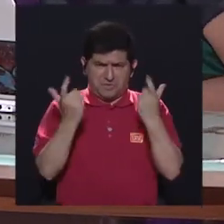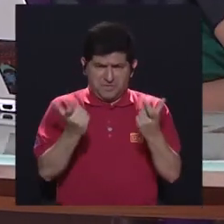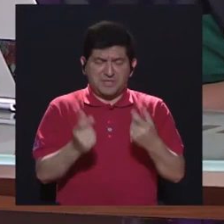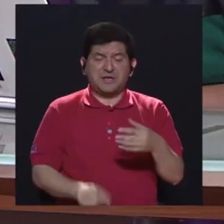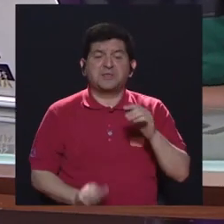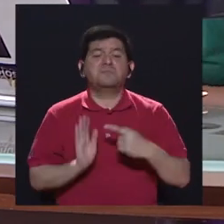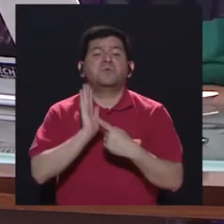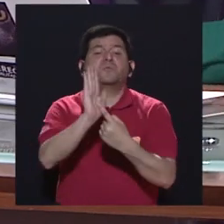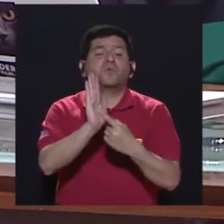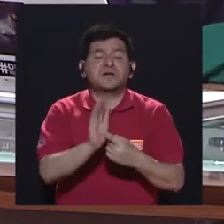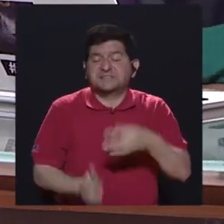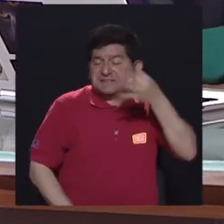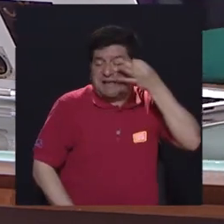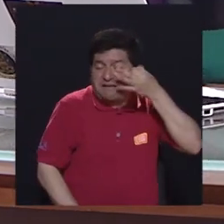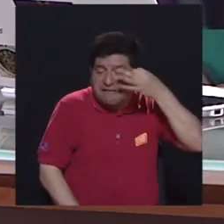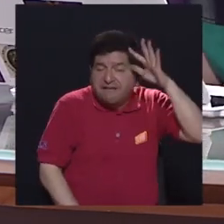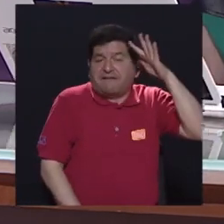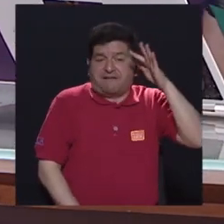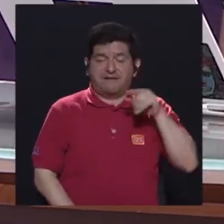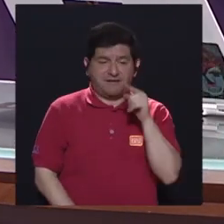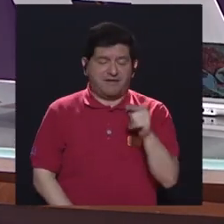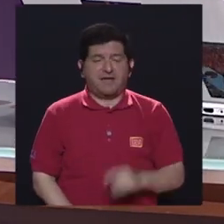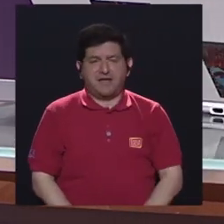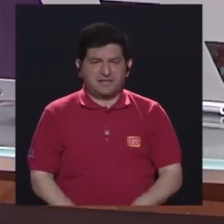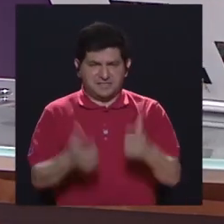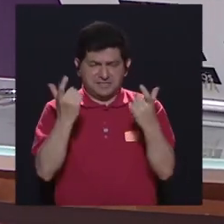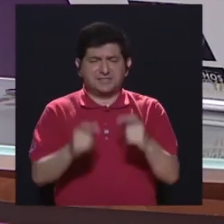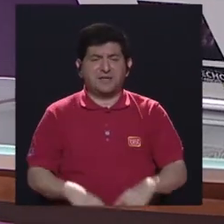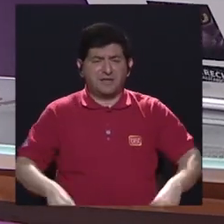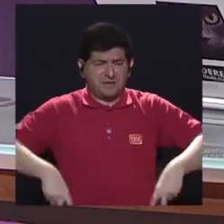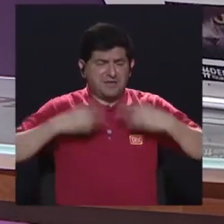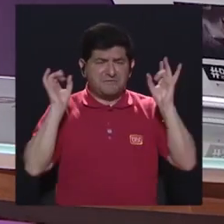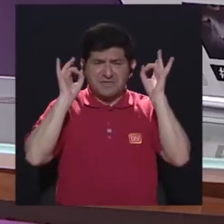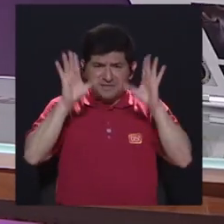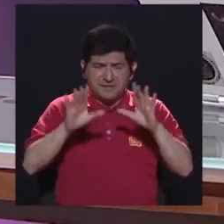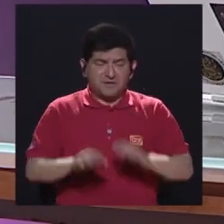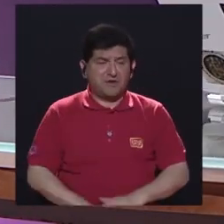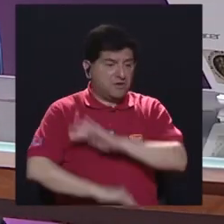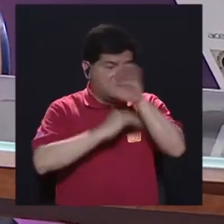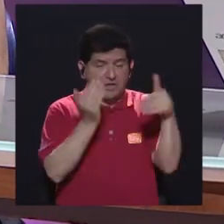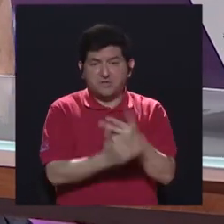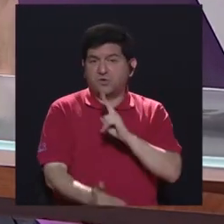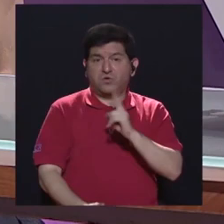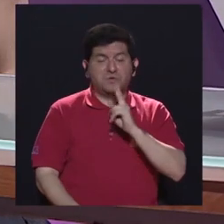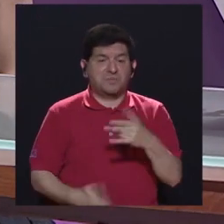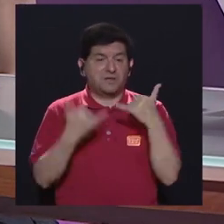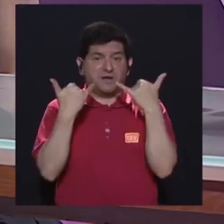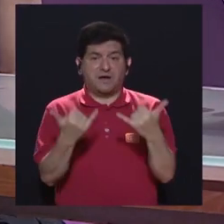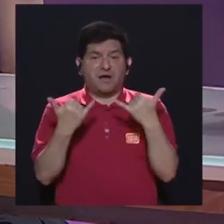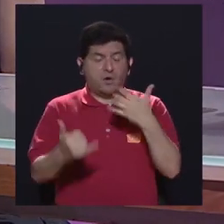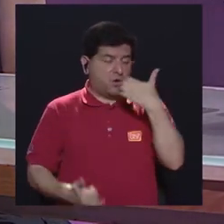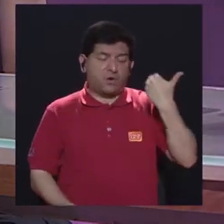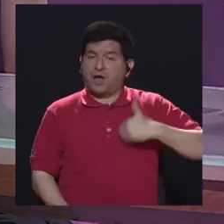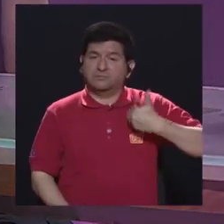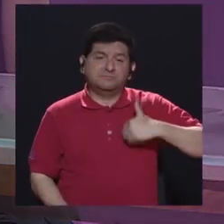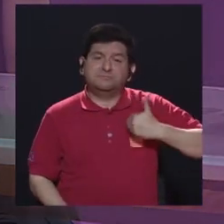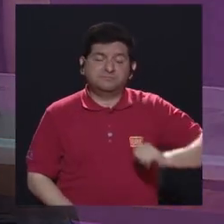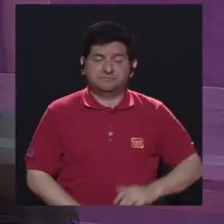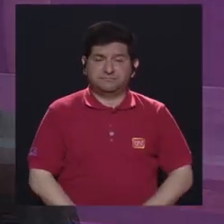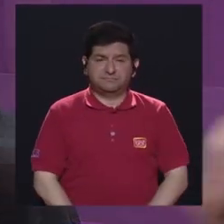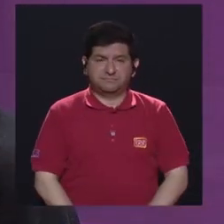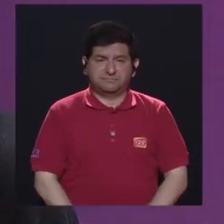es un privilegio, lo cual no es cierto. Y es que tenemos una vida tan miserable que cualquier cosa puede ser un privilegio también. Exacto.